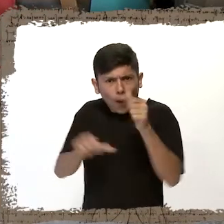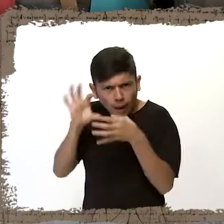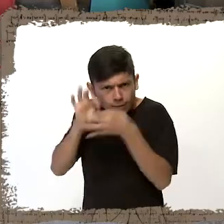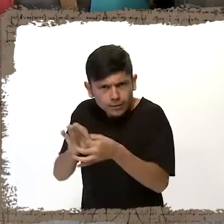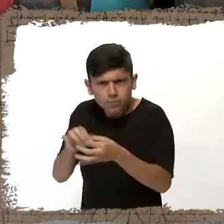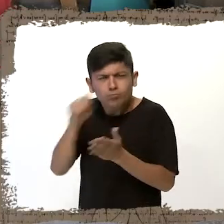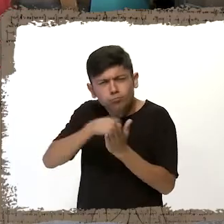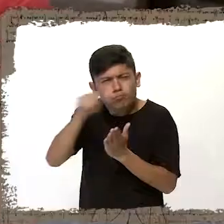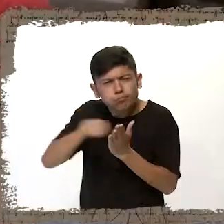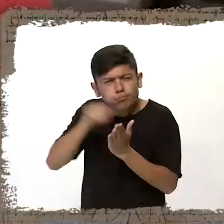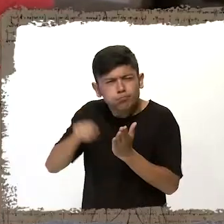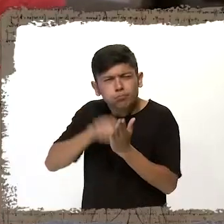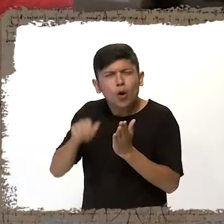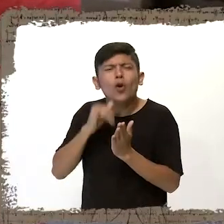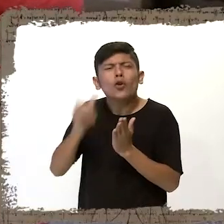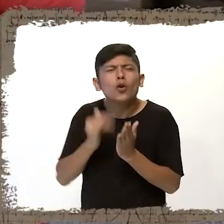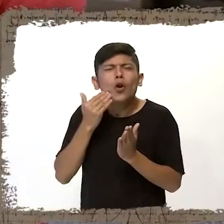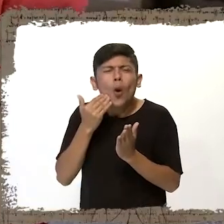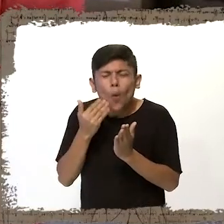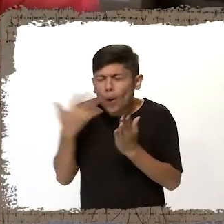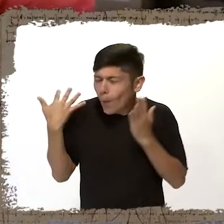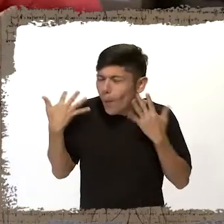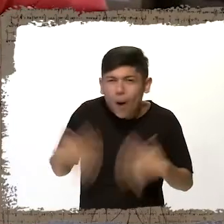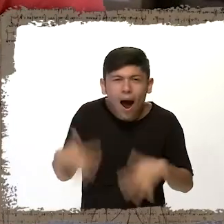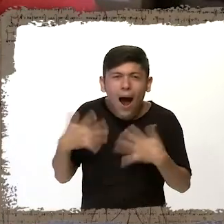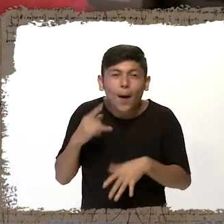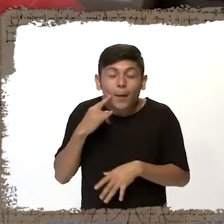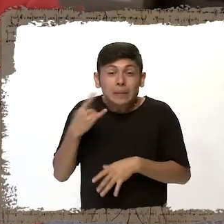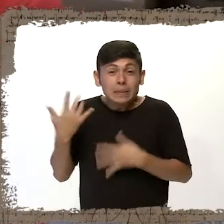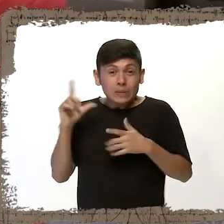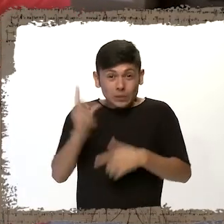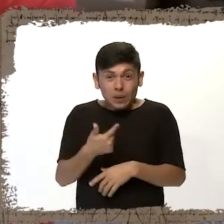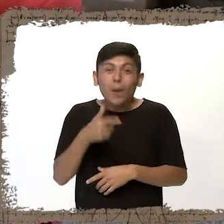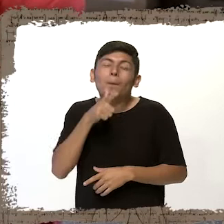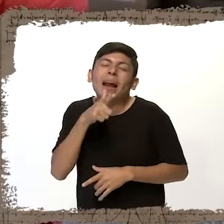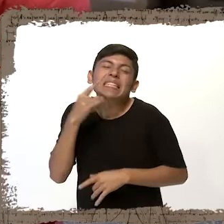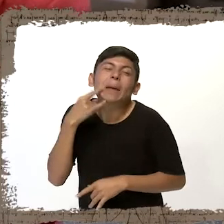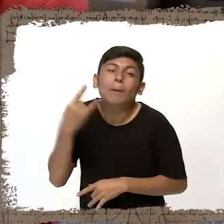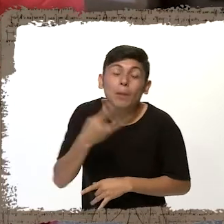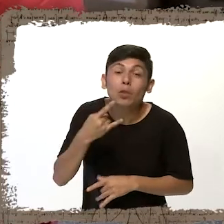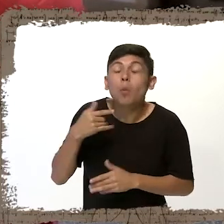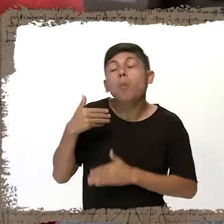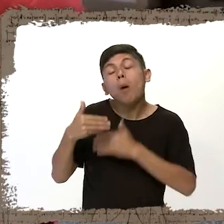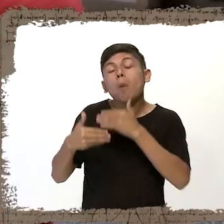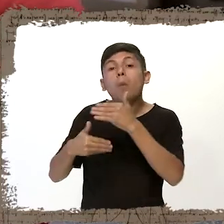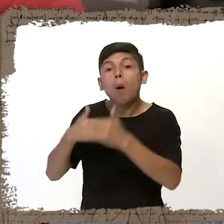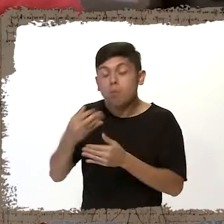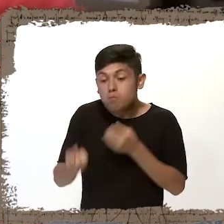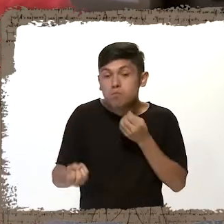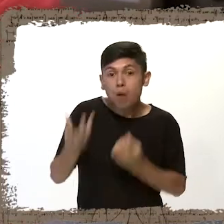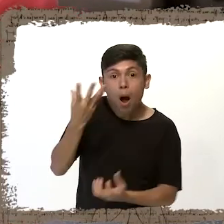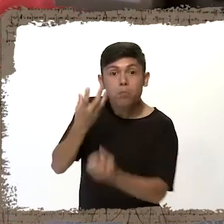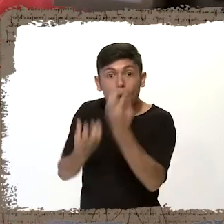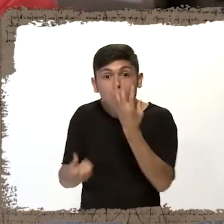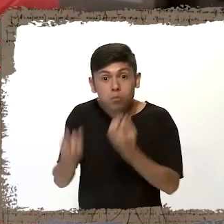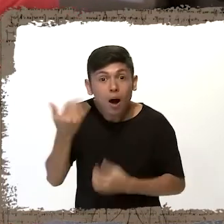sobre ciencia. Y escribió un montón de novelas de aventuras increíbles que para el momento parecían ciencia ficción, pero de un montón de los